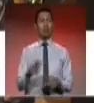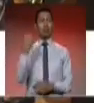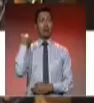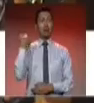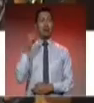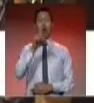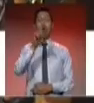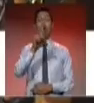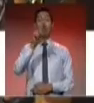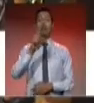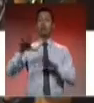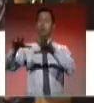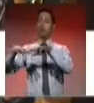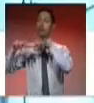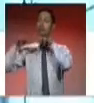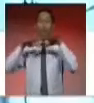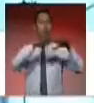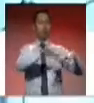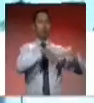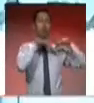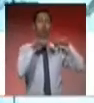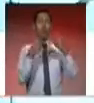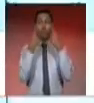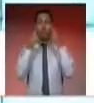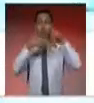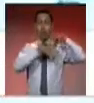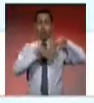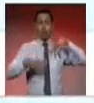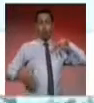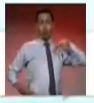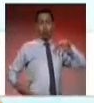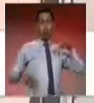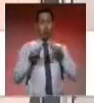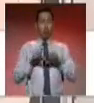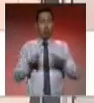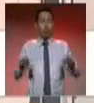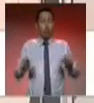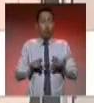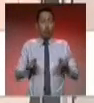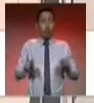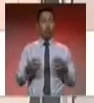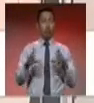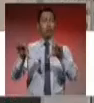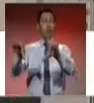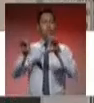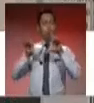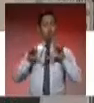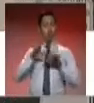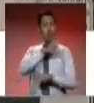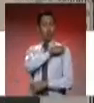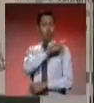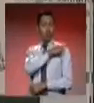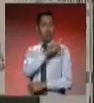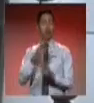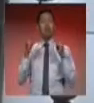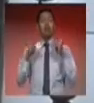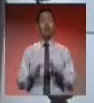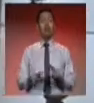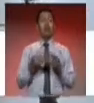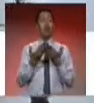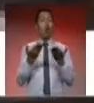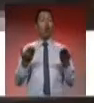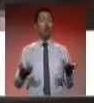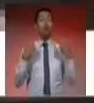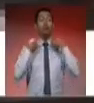11 salas en donde está expuesta la banda presidencial, los diplomas, los honoris causa recibidos a Correa y además